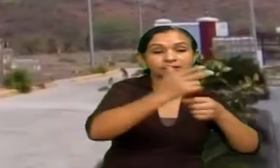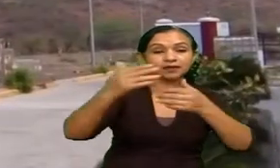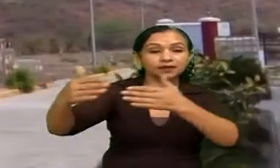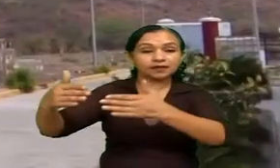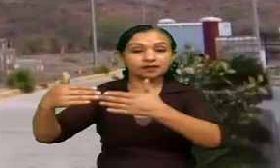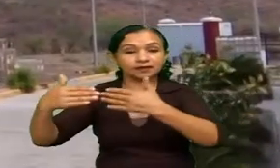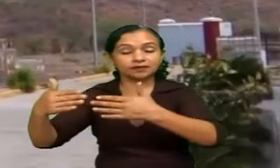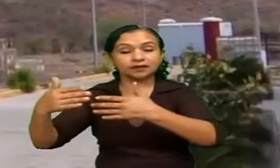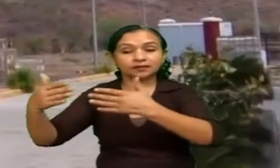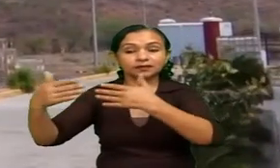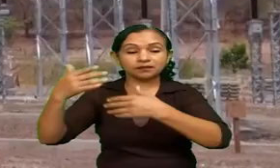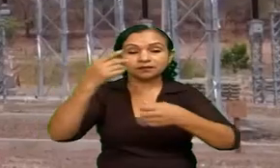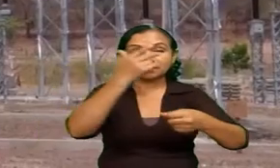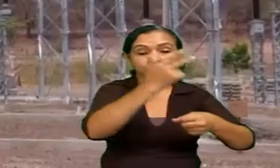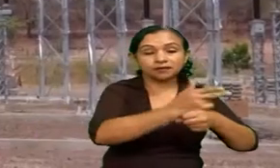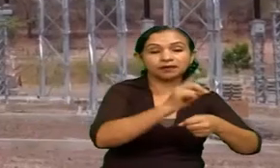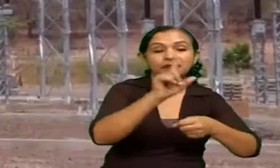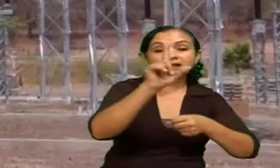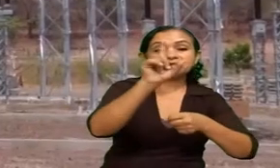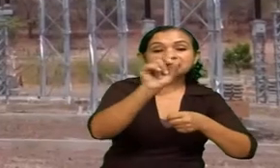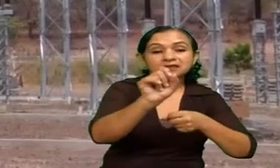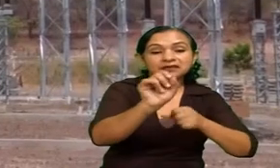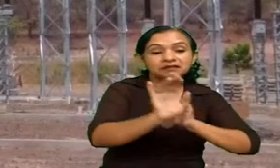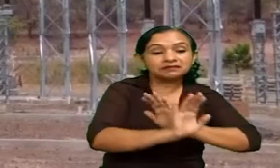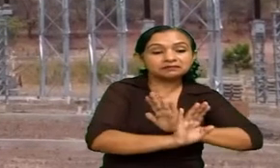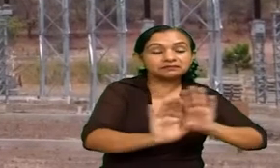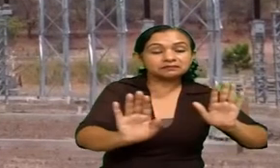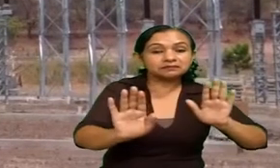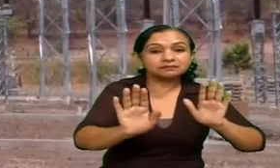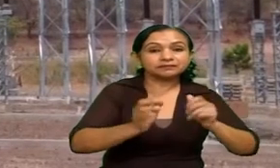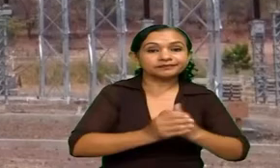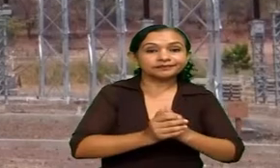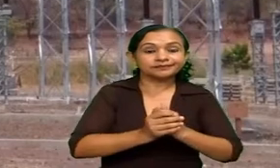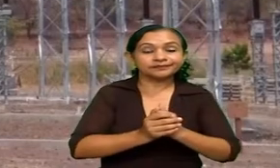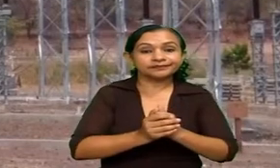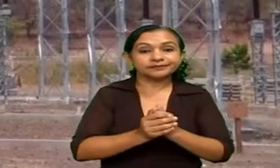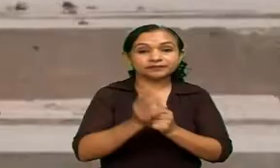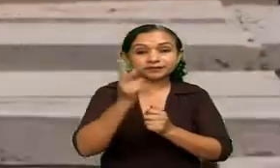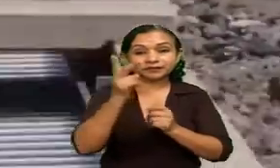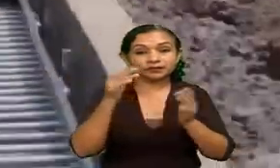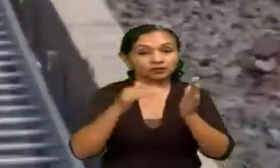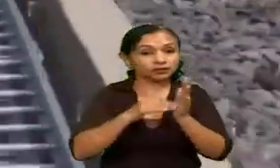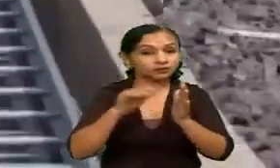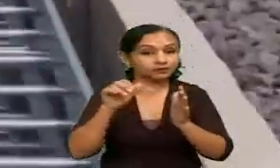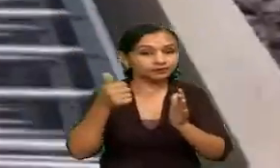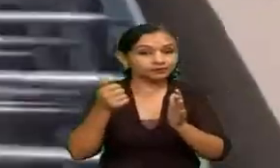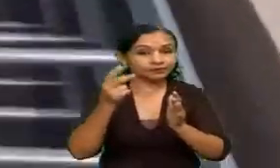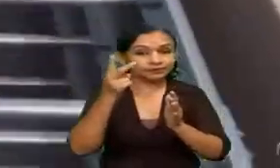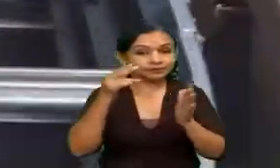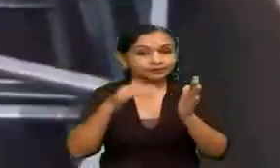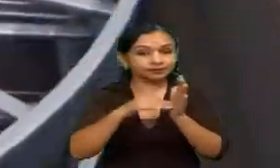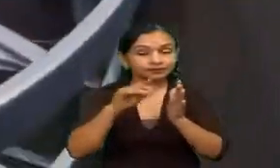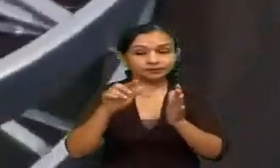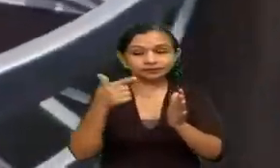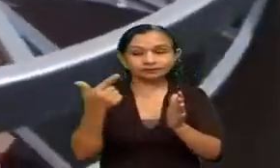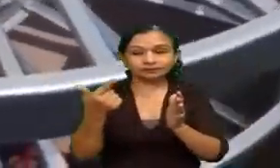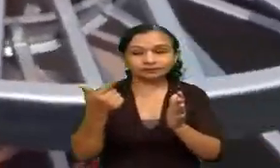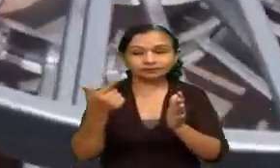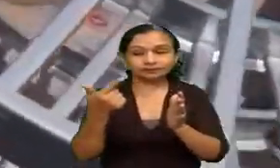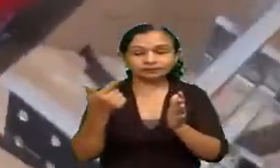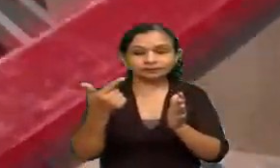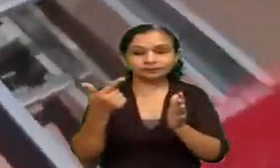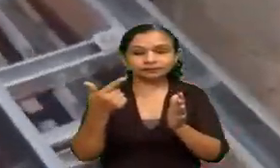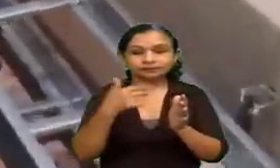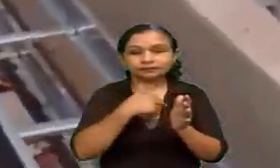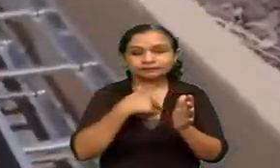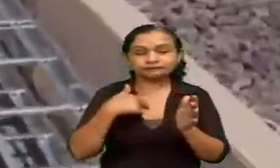Panamá a Guatemala, 10 megavatios. Por eso es que a finales del 2006, inicio del 2007, los racionamientos los teníamos que